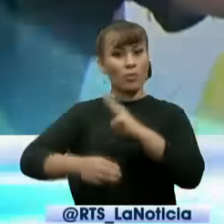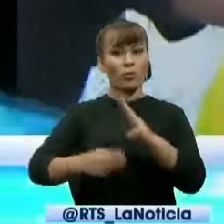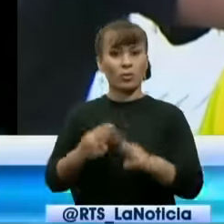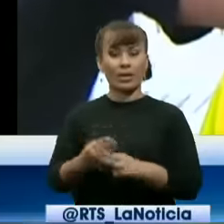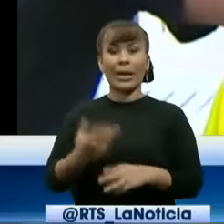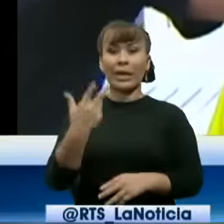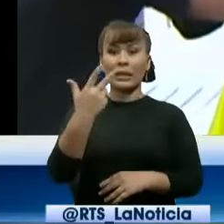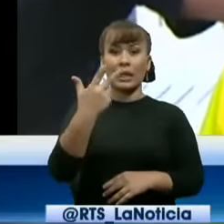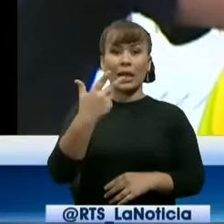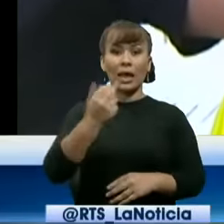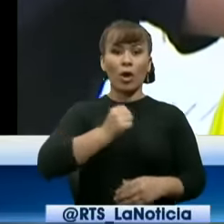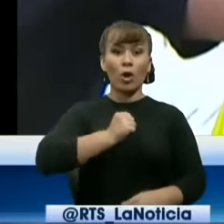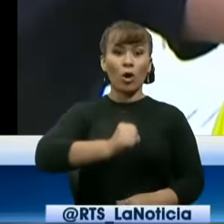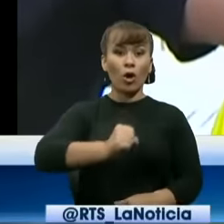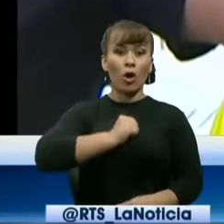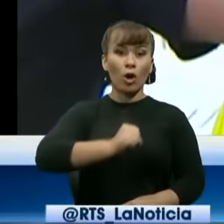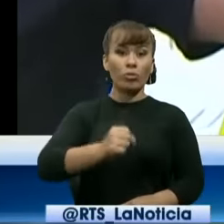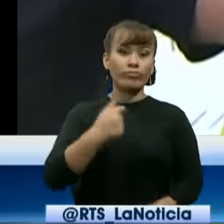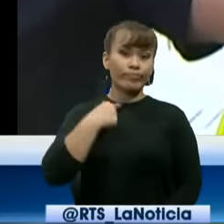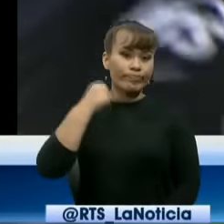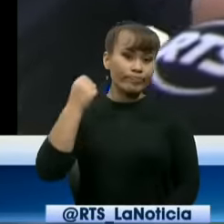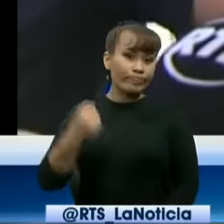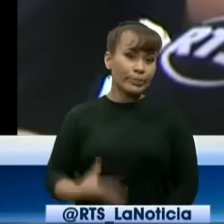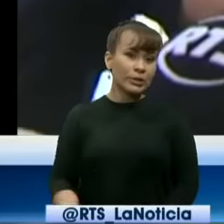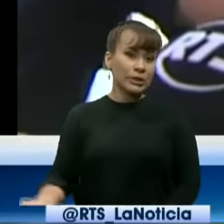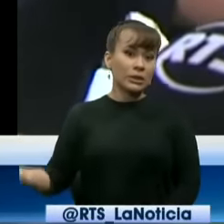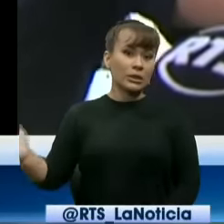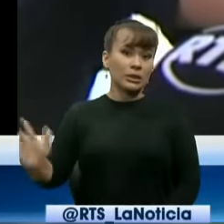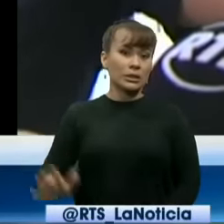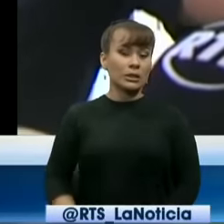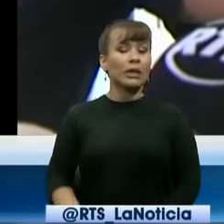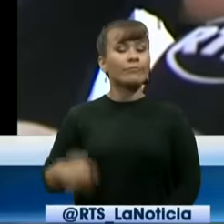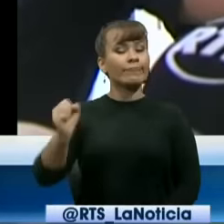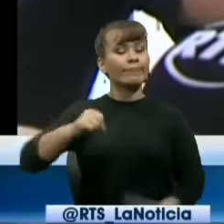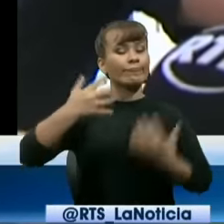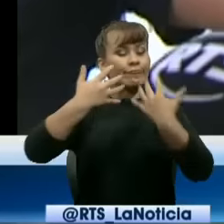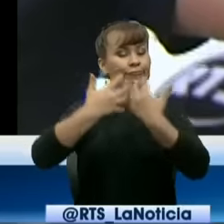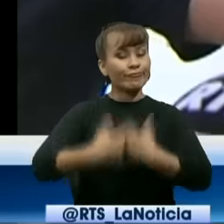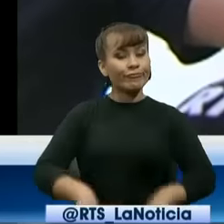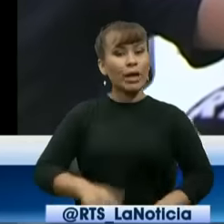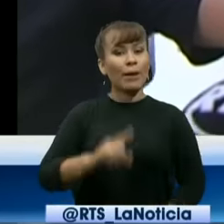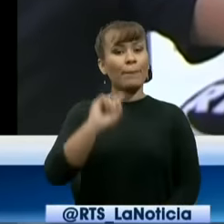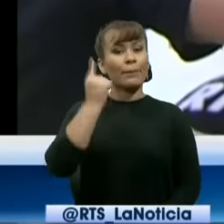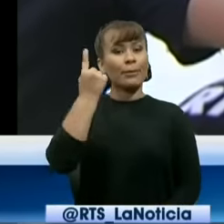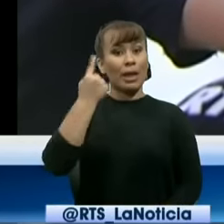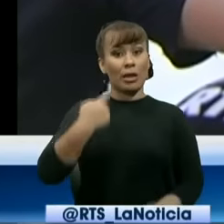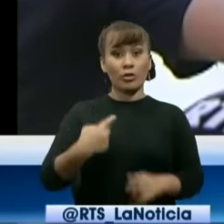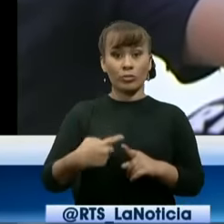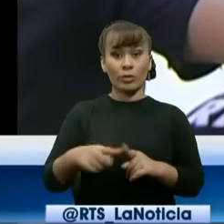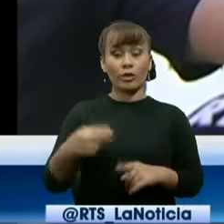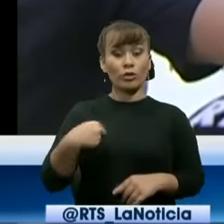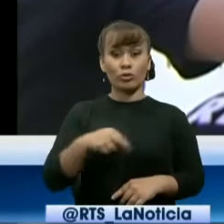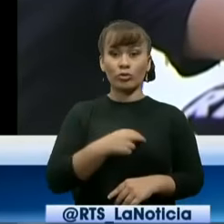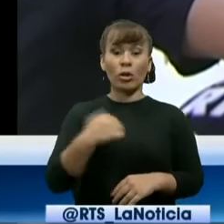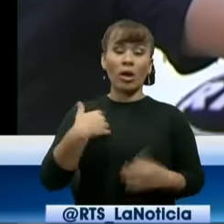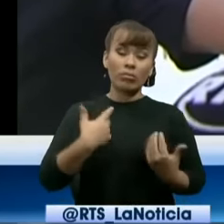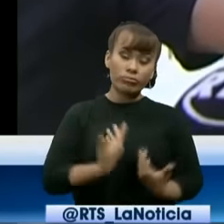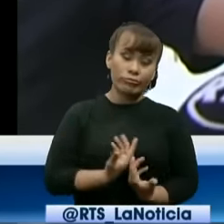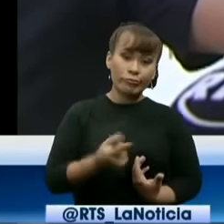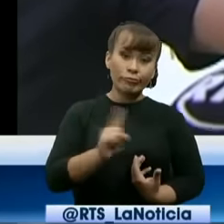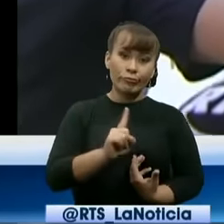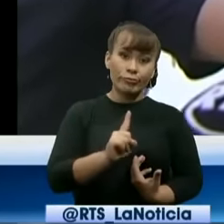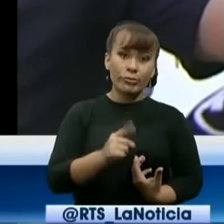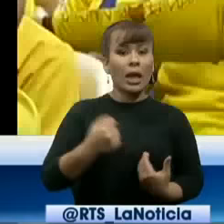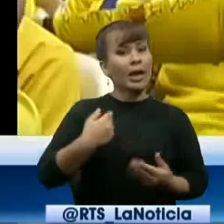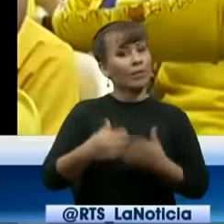tres goles que de pronto recibió la selección, ¿es la primera derrota? Sí, es la primera derrota, pero no hay que bajar los brazos, esto recién empieza y tenemos que